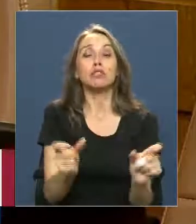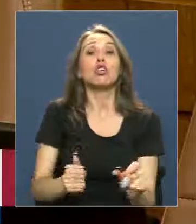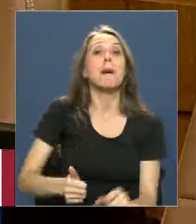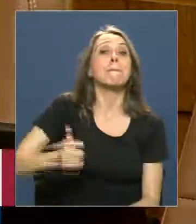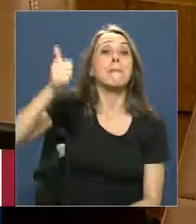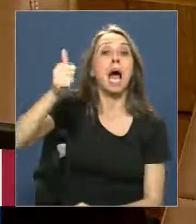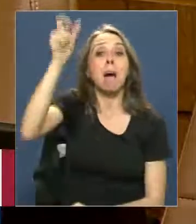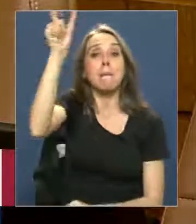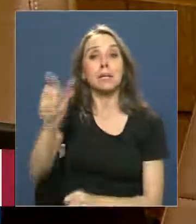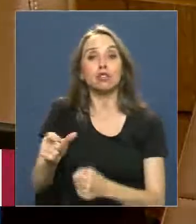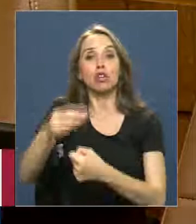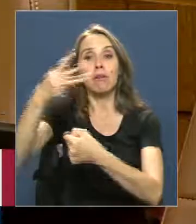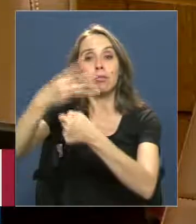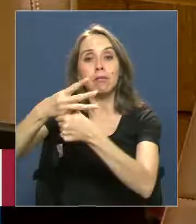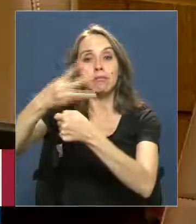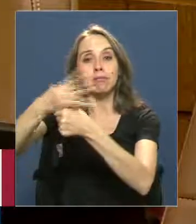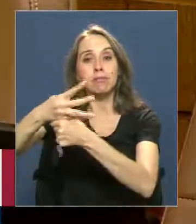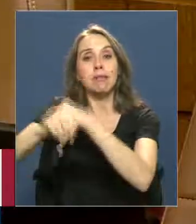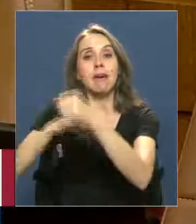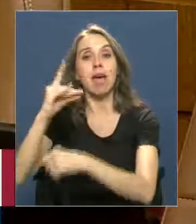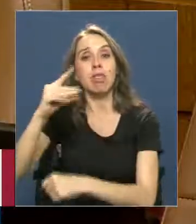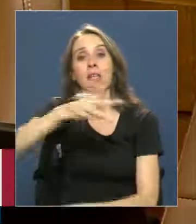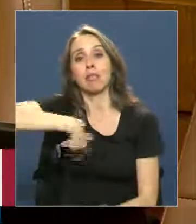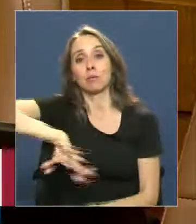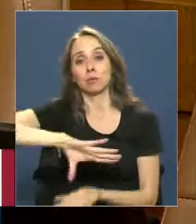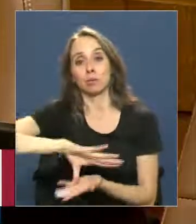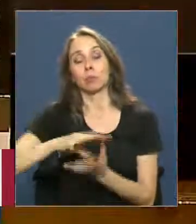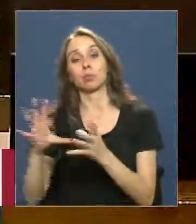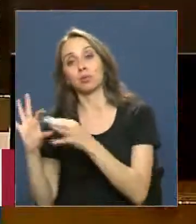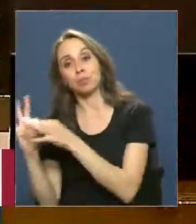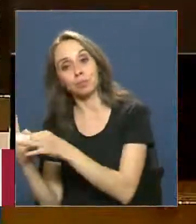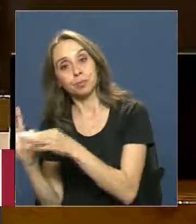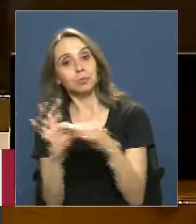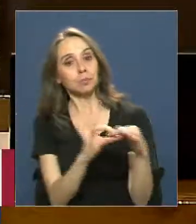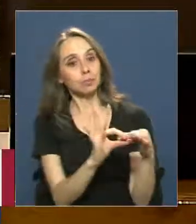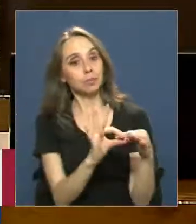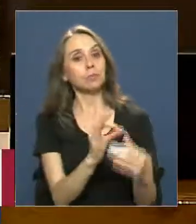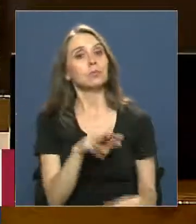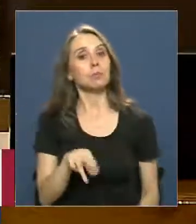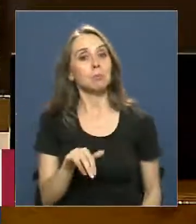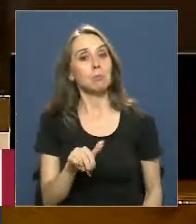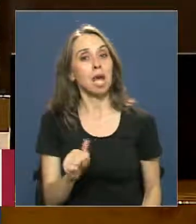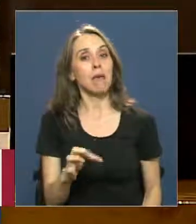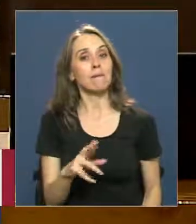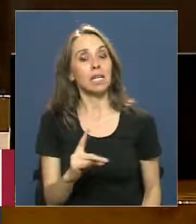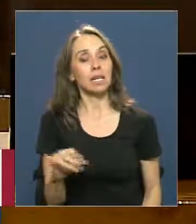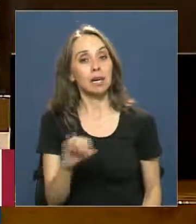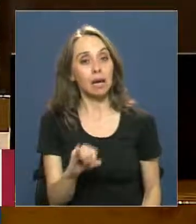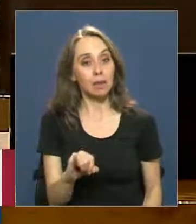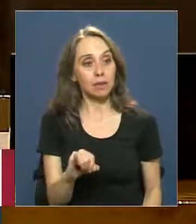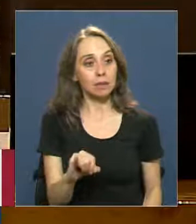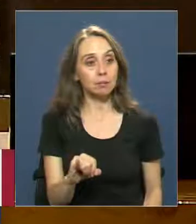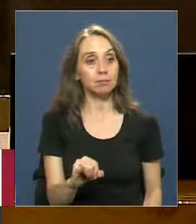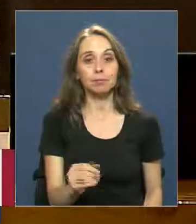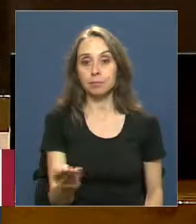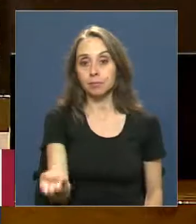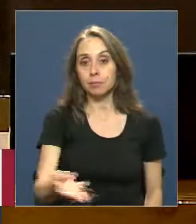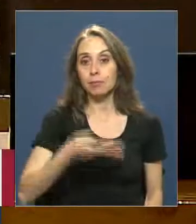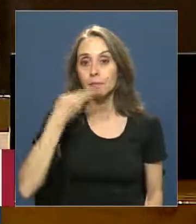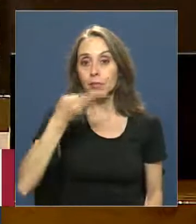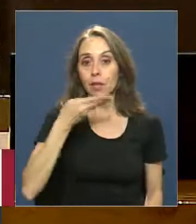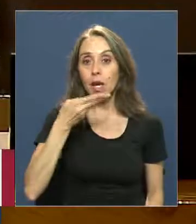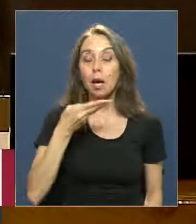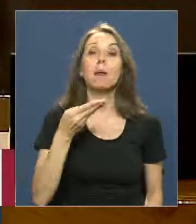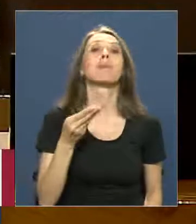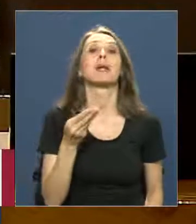y adultos mayores de nuestro país. Muchas gracias, Presidenta. Muchas gracias, diputada Maya Fernández Allende. De inmediato le entrego el uso de la palabra